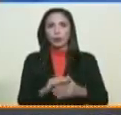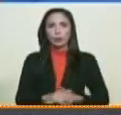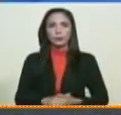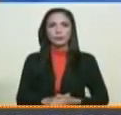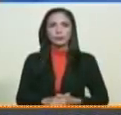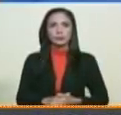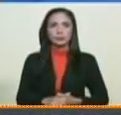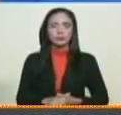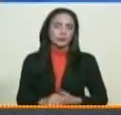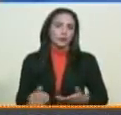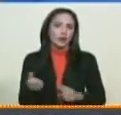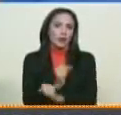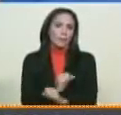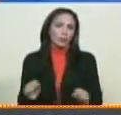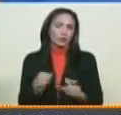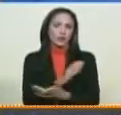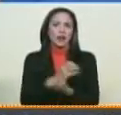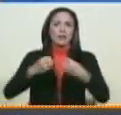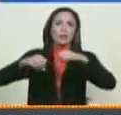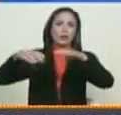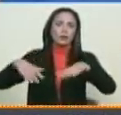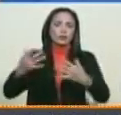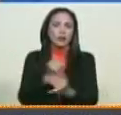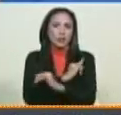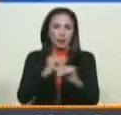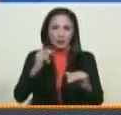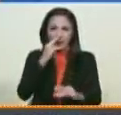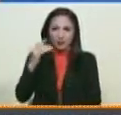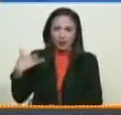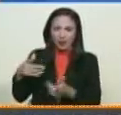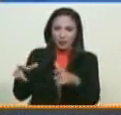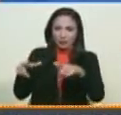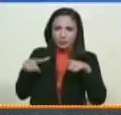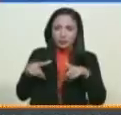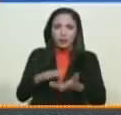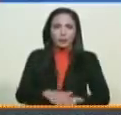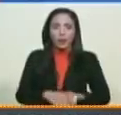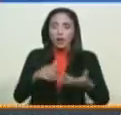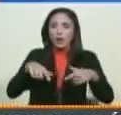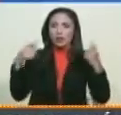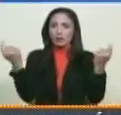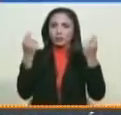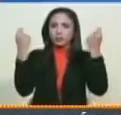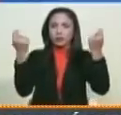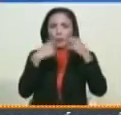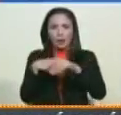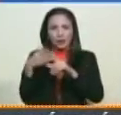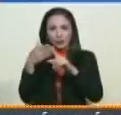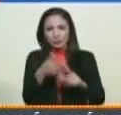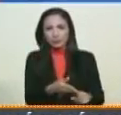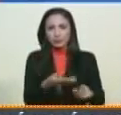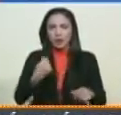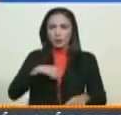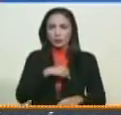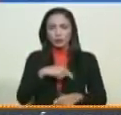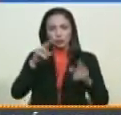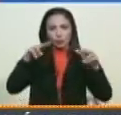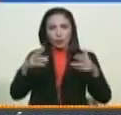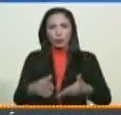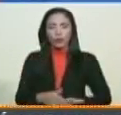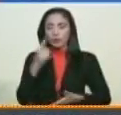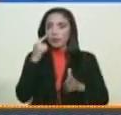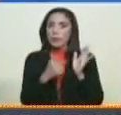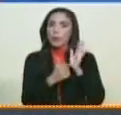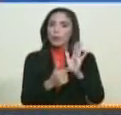Imposible entregarlo o renunciar a ello. No hay campaña mediática, no han podido con eso. Ya lo hemos demostrado.